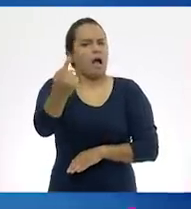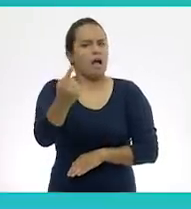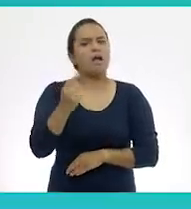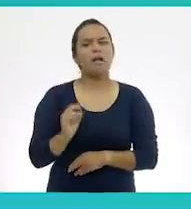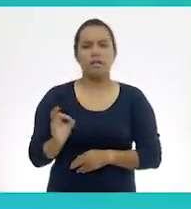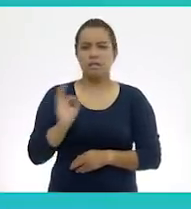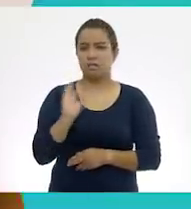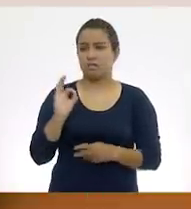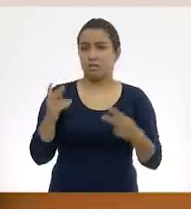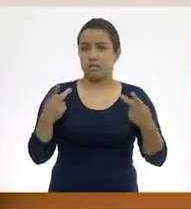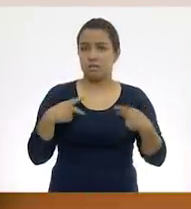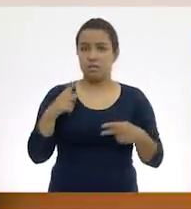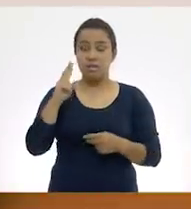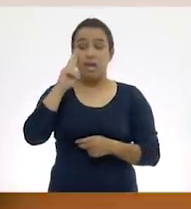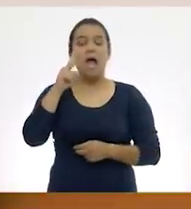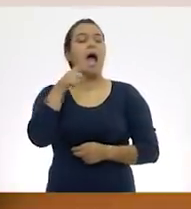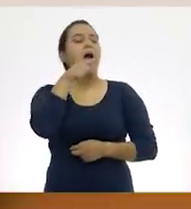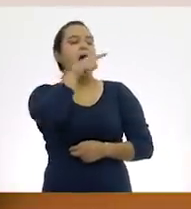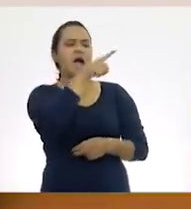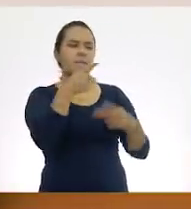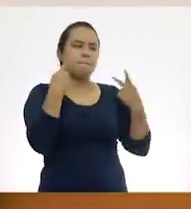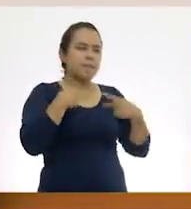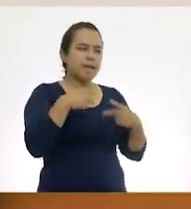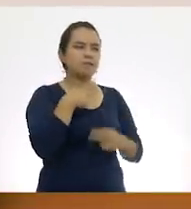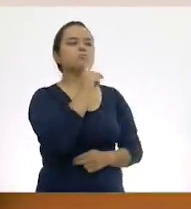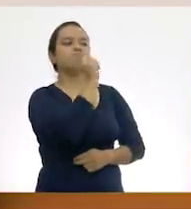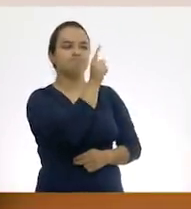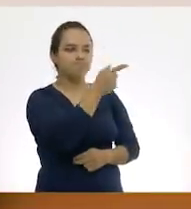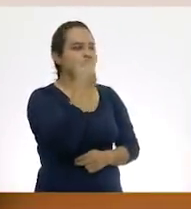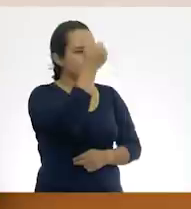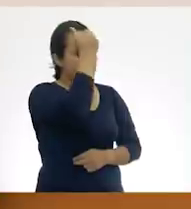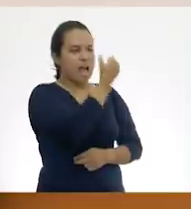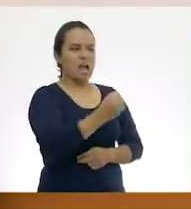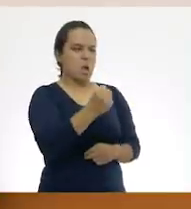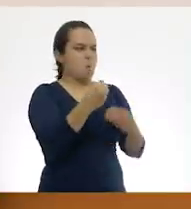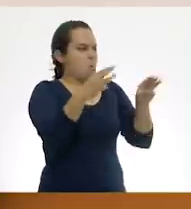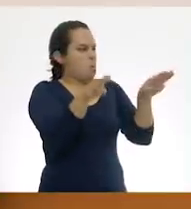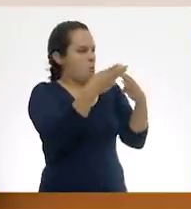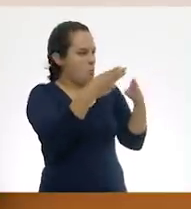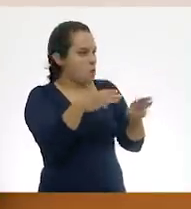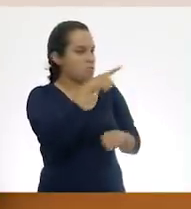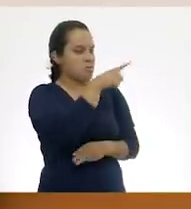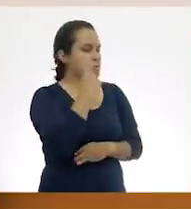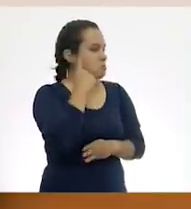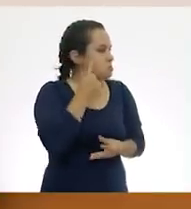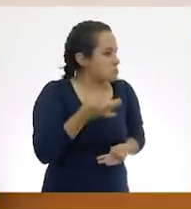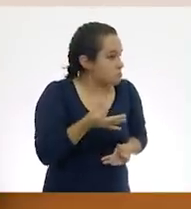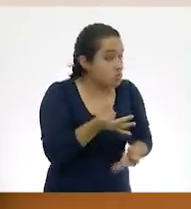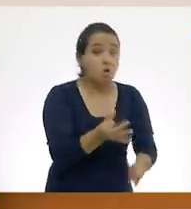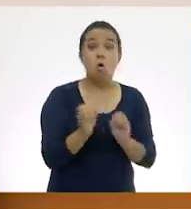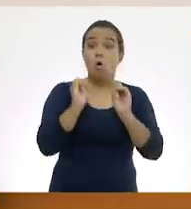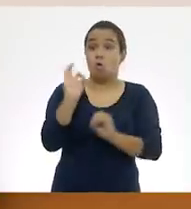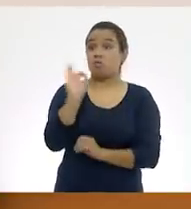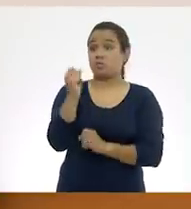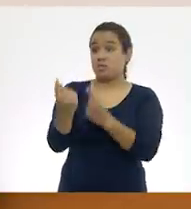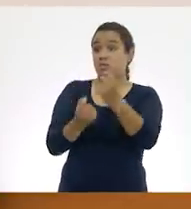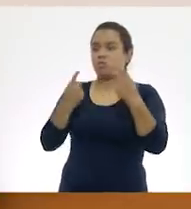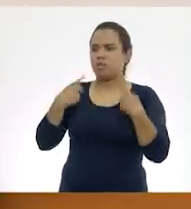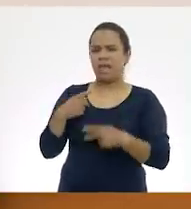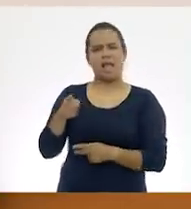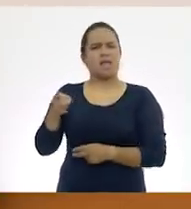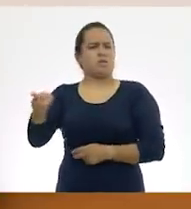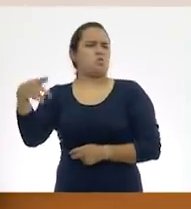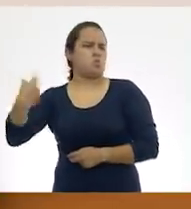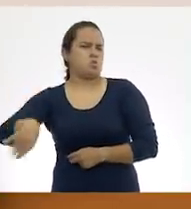que alguien dice, uy, esa persona es muy buena para la música, tiene muy buen oído, o que dicen, no,